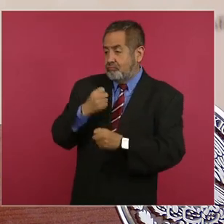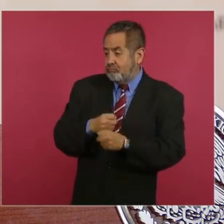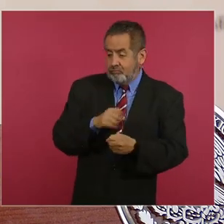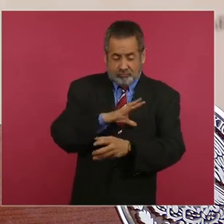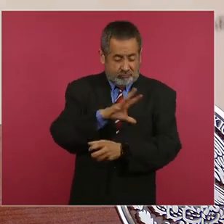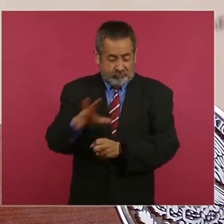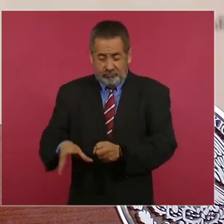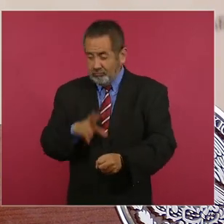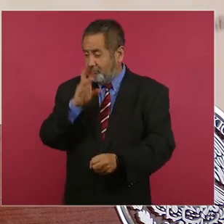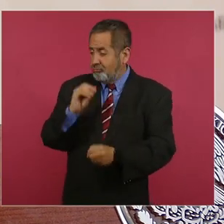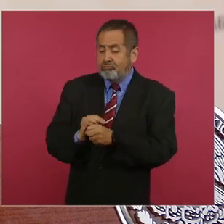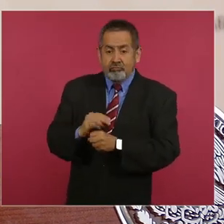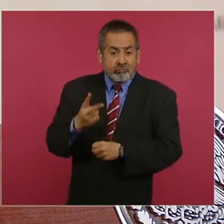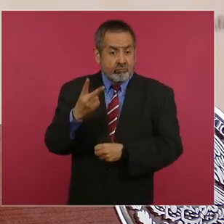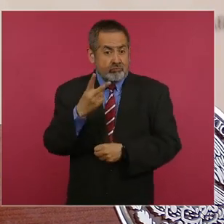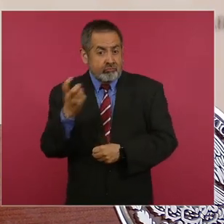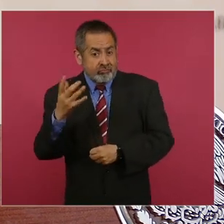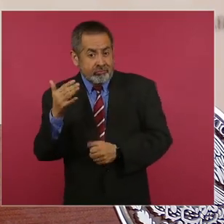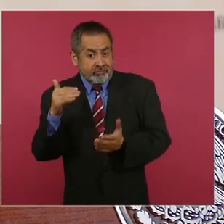tener todos.